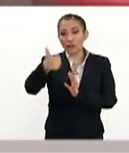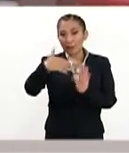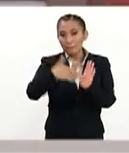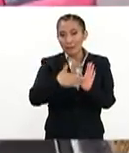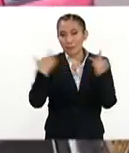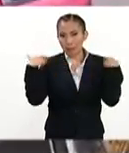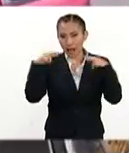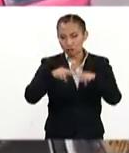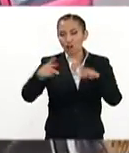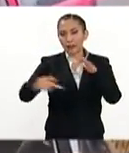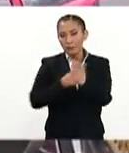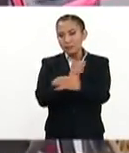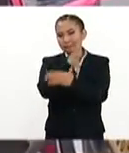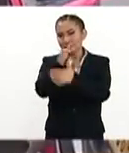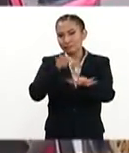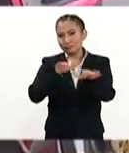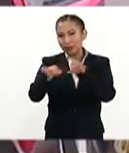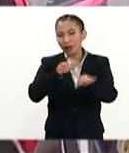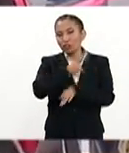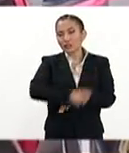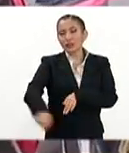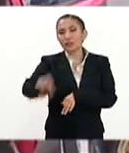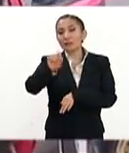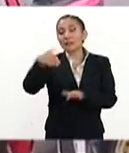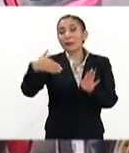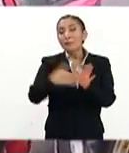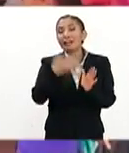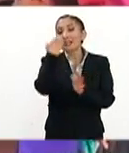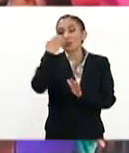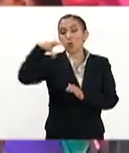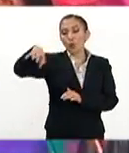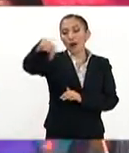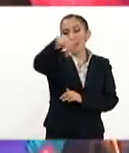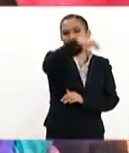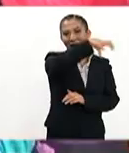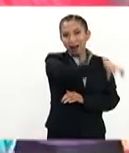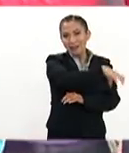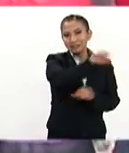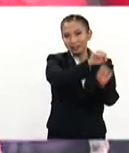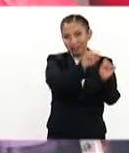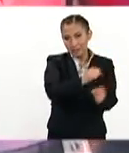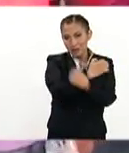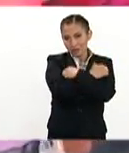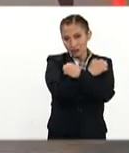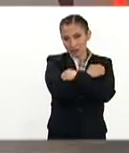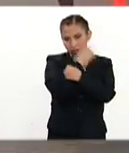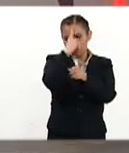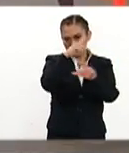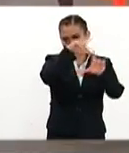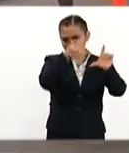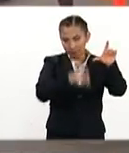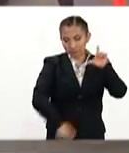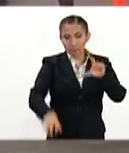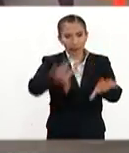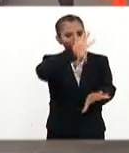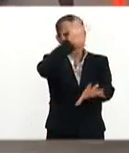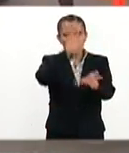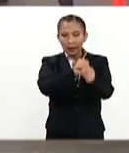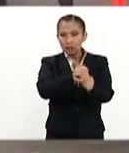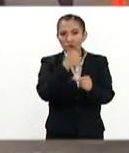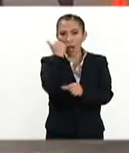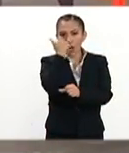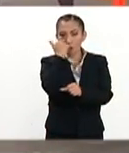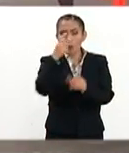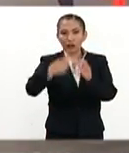1.211.000 docentes en 224.000 planteles escolares del Sistema Educativo Nacional. Del total de alumnos